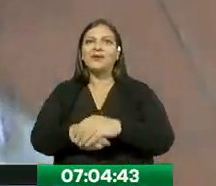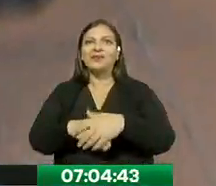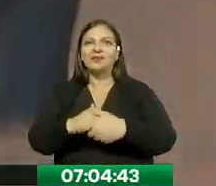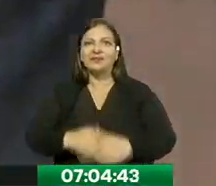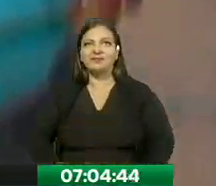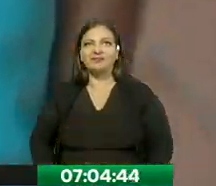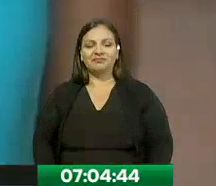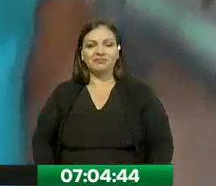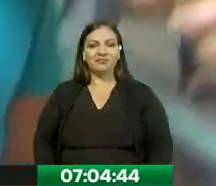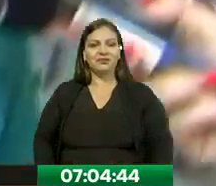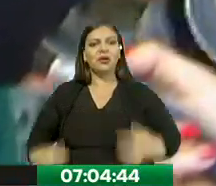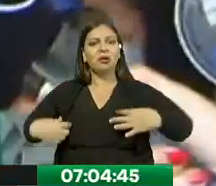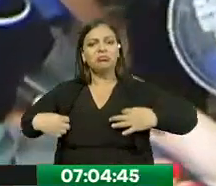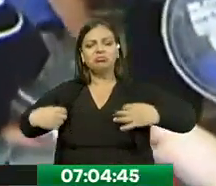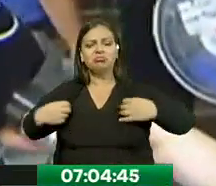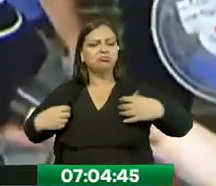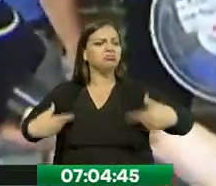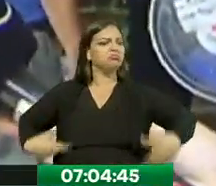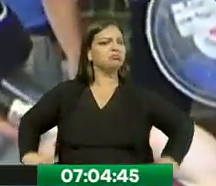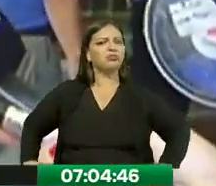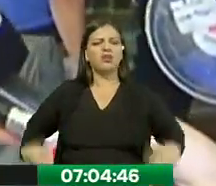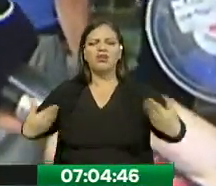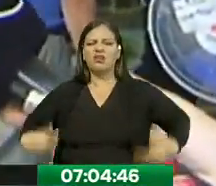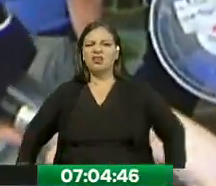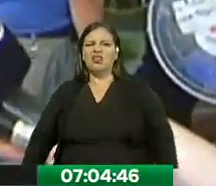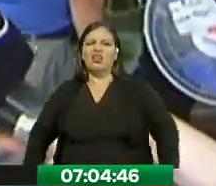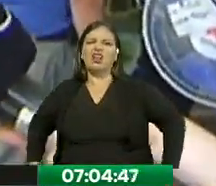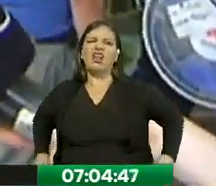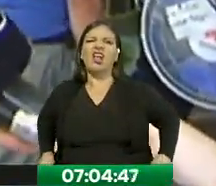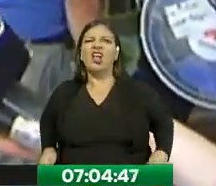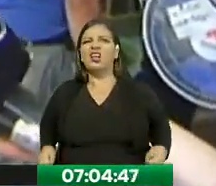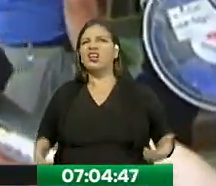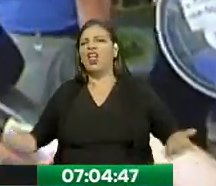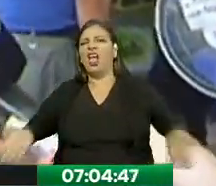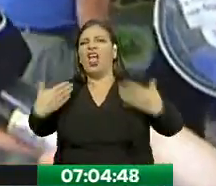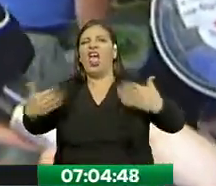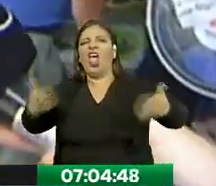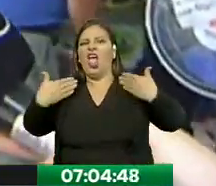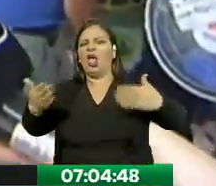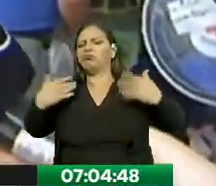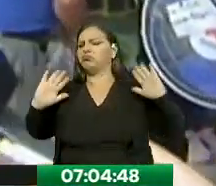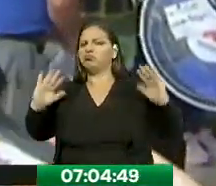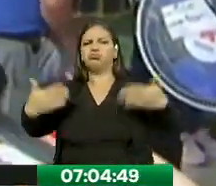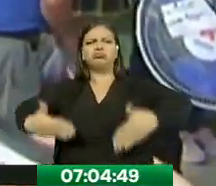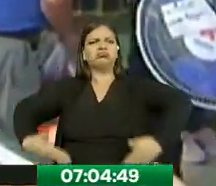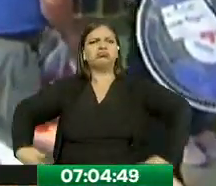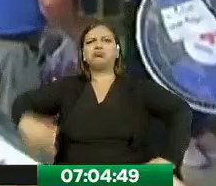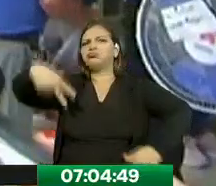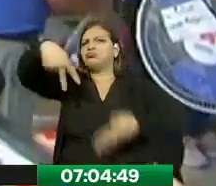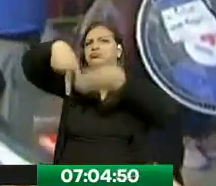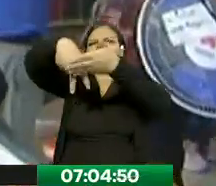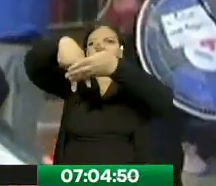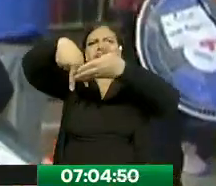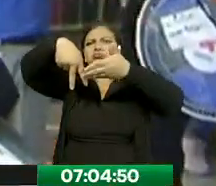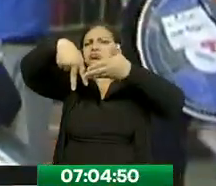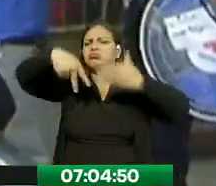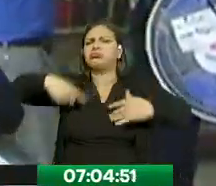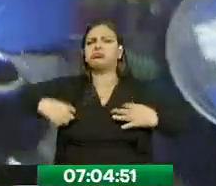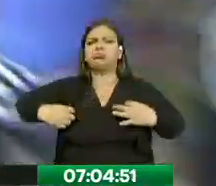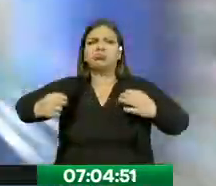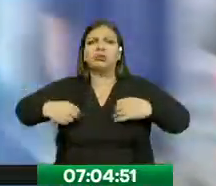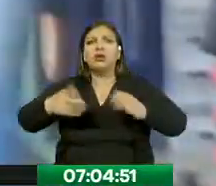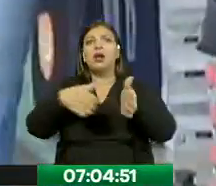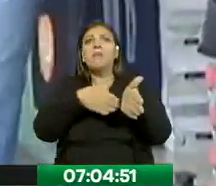todo cómodo, porque de nada, no va a venir con pantalón largo, porque con el calor, ¿no? Hay que venir cómodo, y en la metrovía, todas esas cosas,